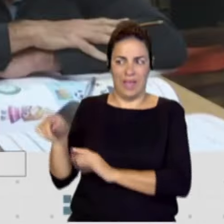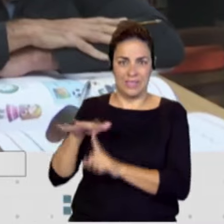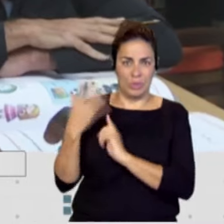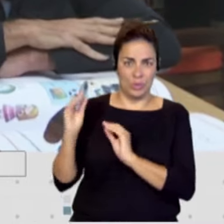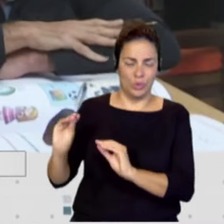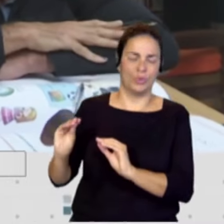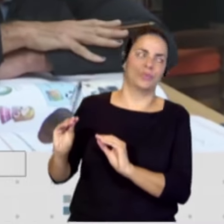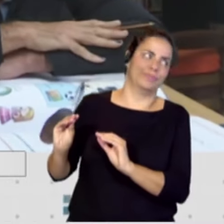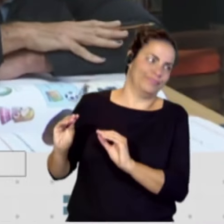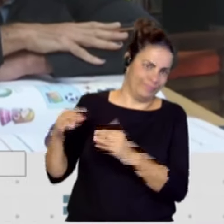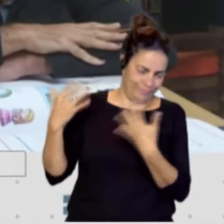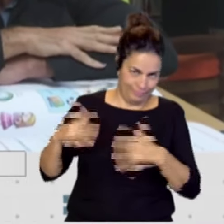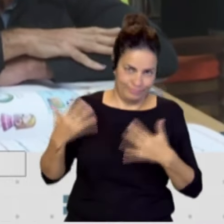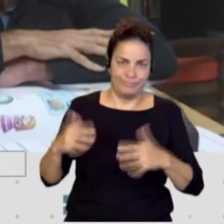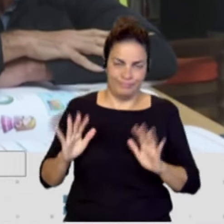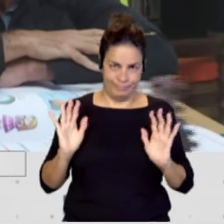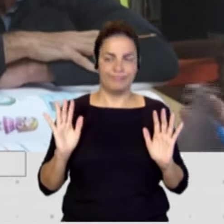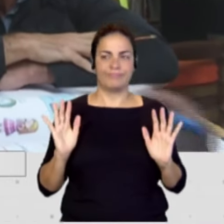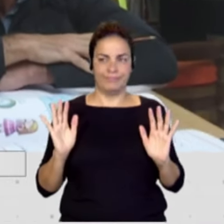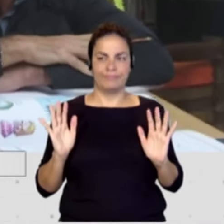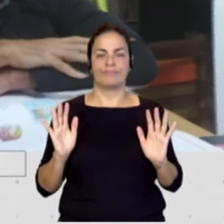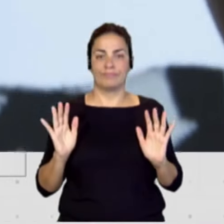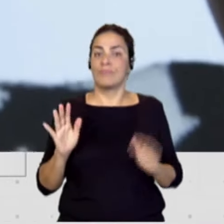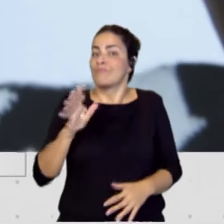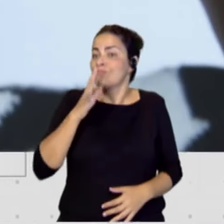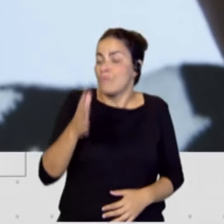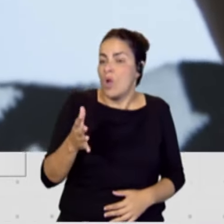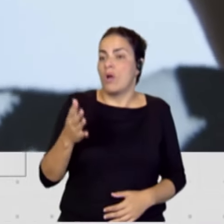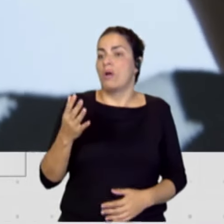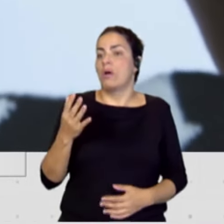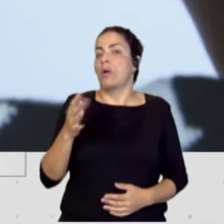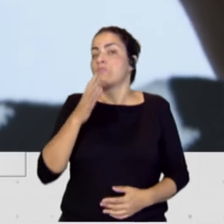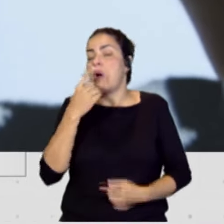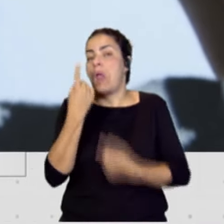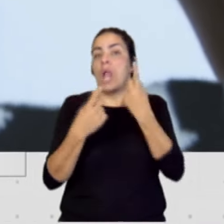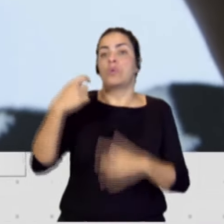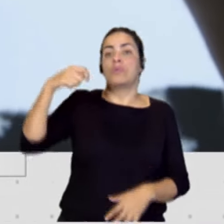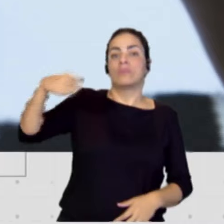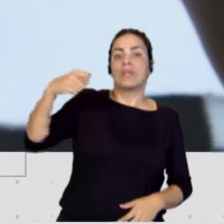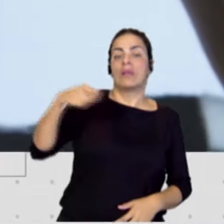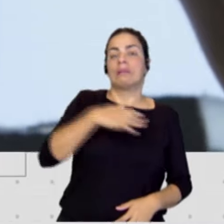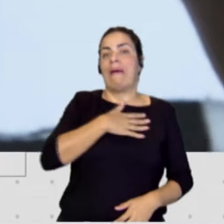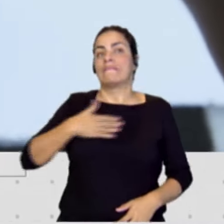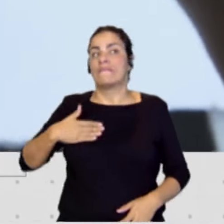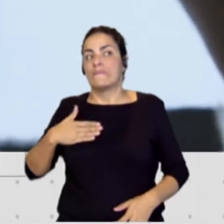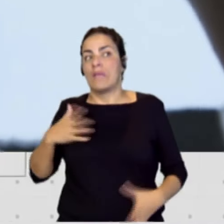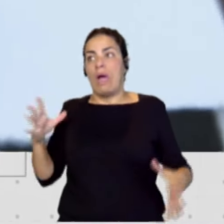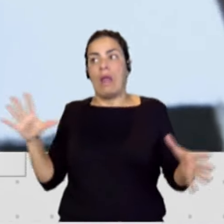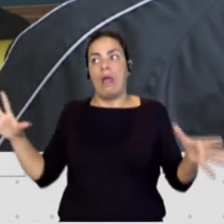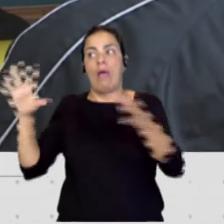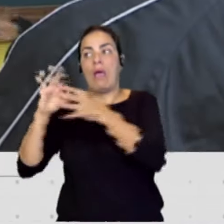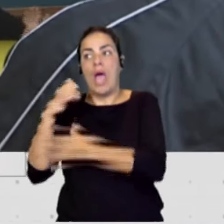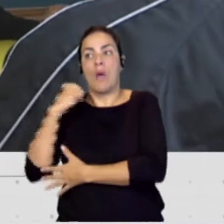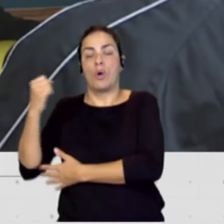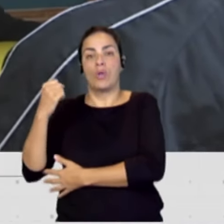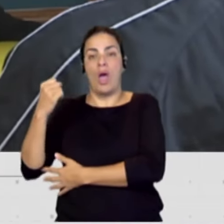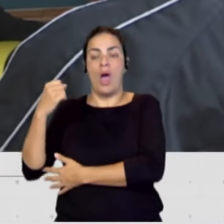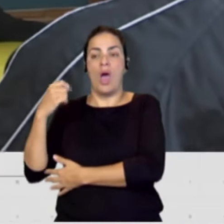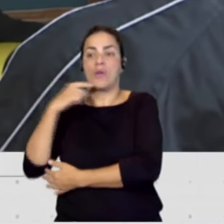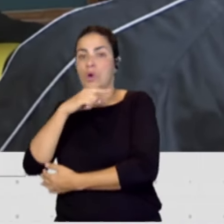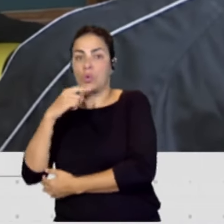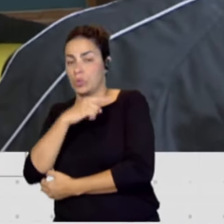decirlo de alguna manera por Expreso deseo de algún presidente que prefiere aliarse con Rusia en lugar de estar en la órbita europea